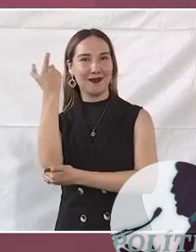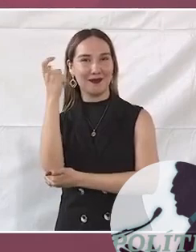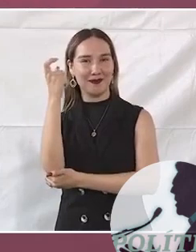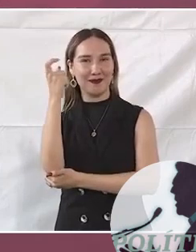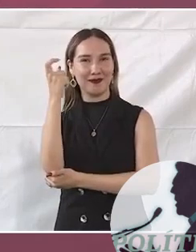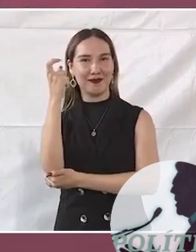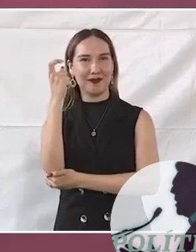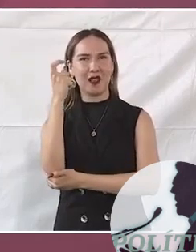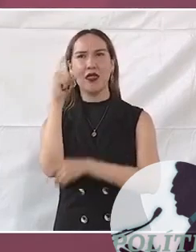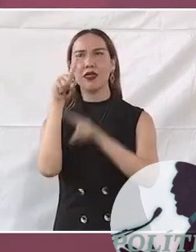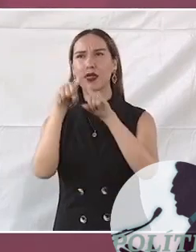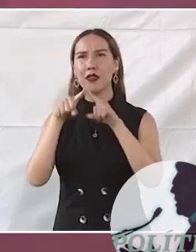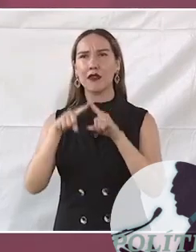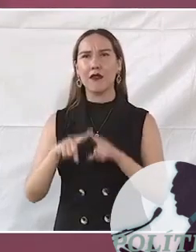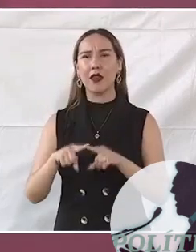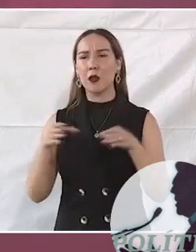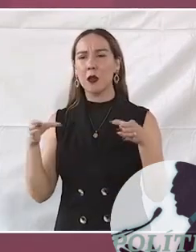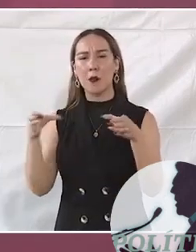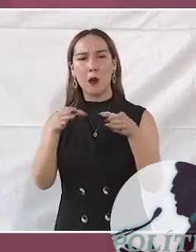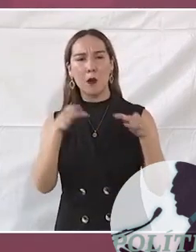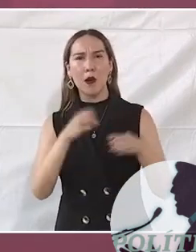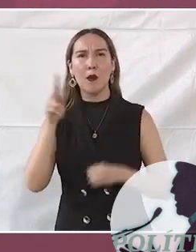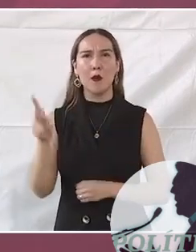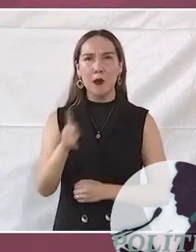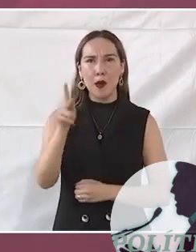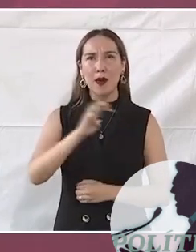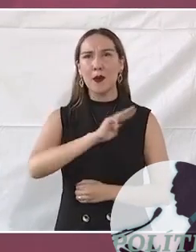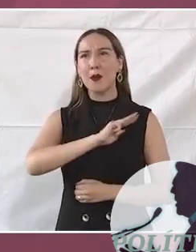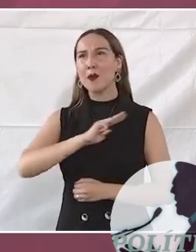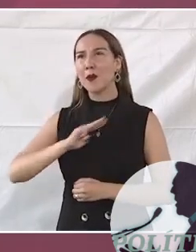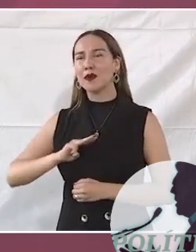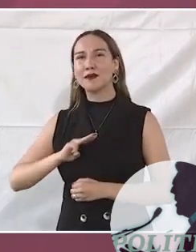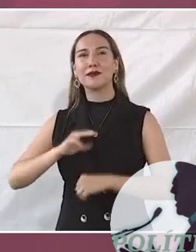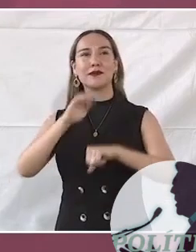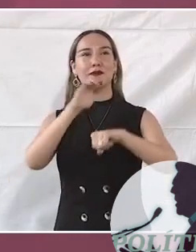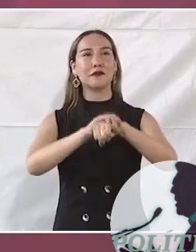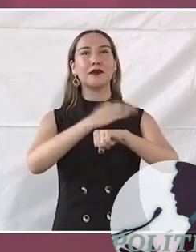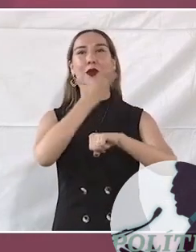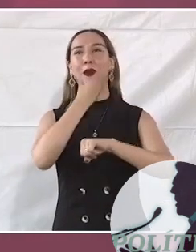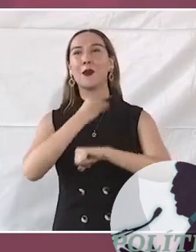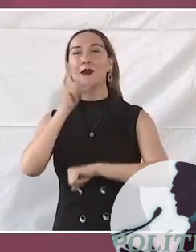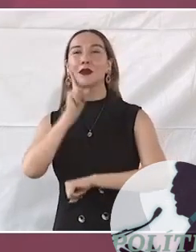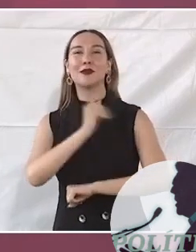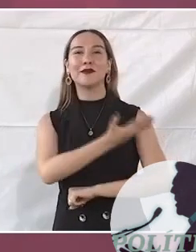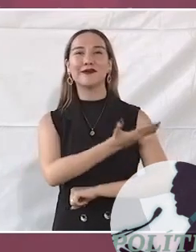y de comunidades, pueblos, municipios de esta región,